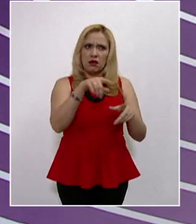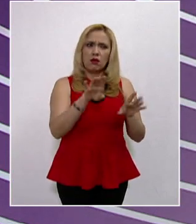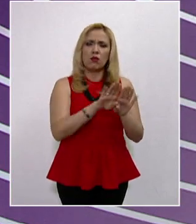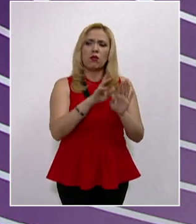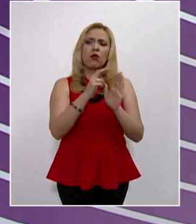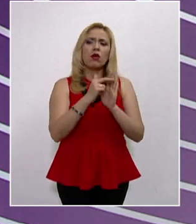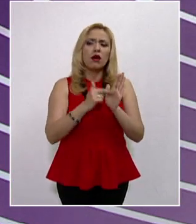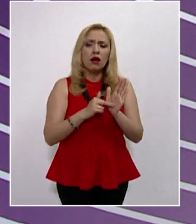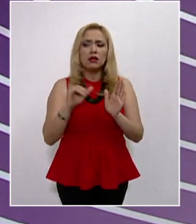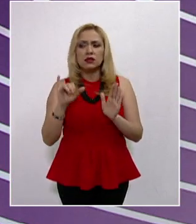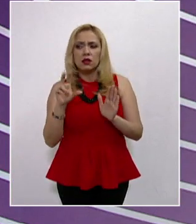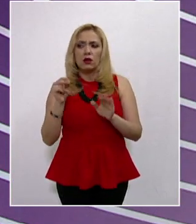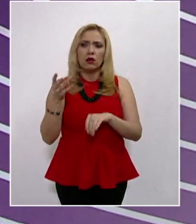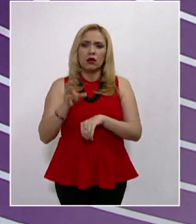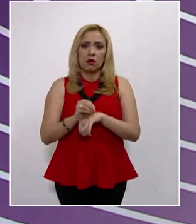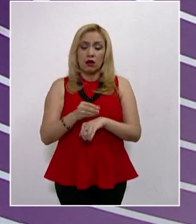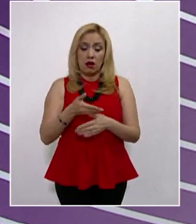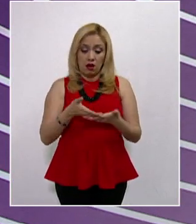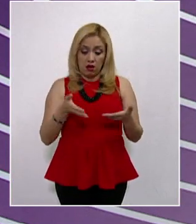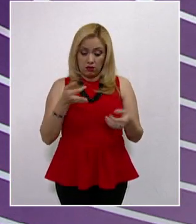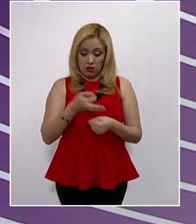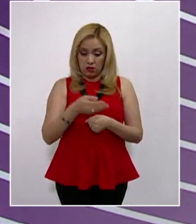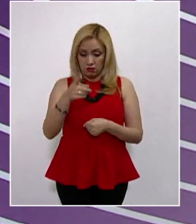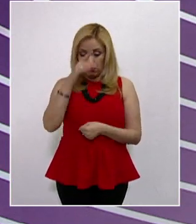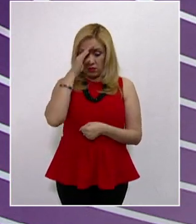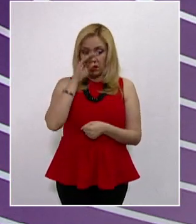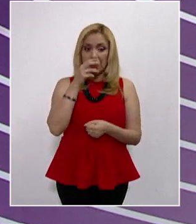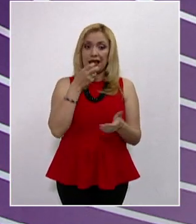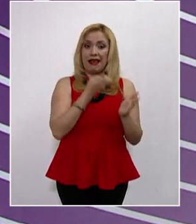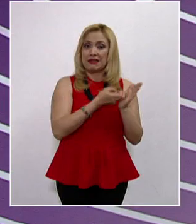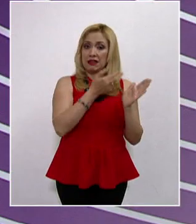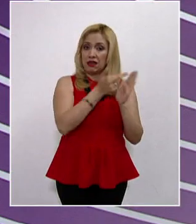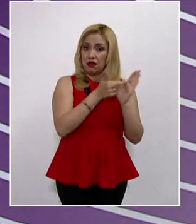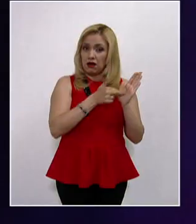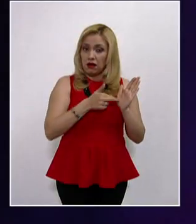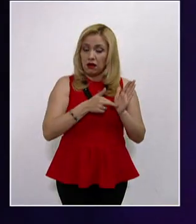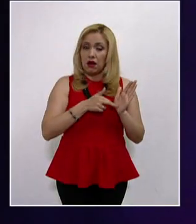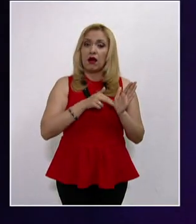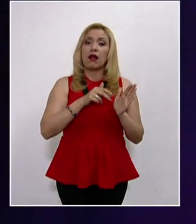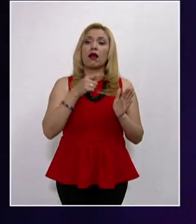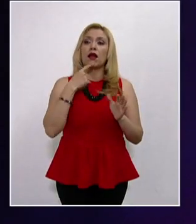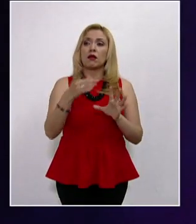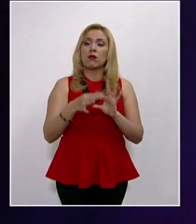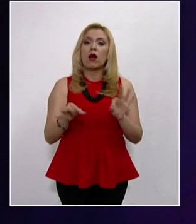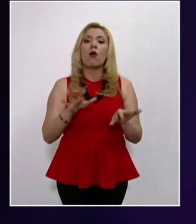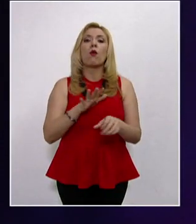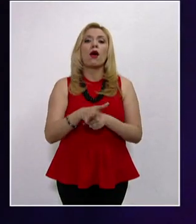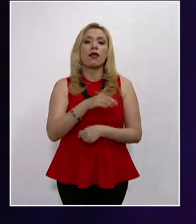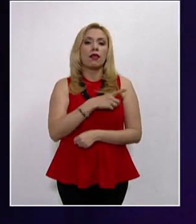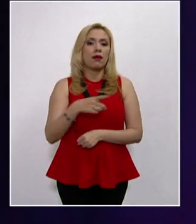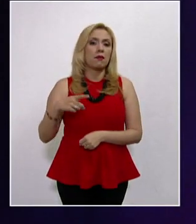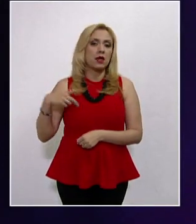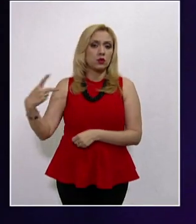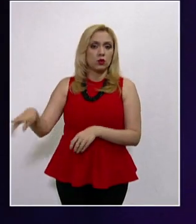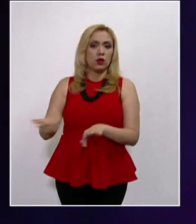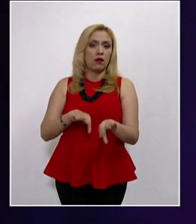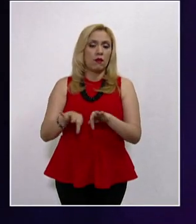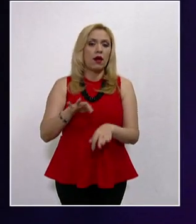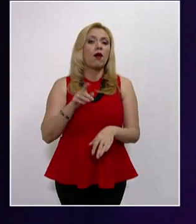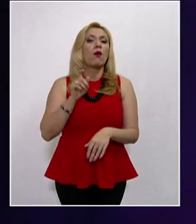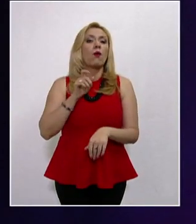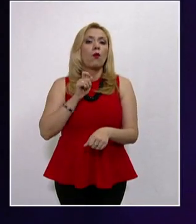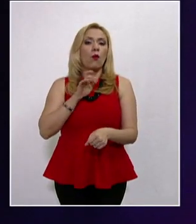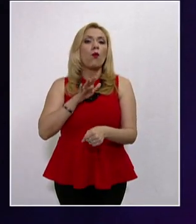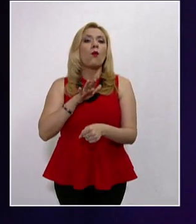sería, digamos, ese marco que especificaría cuál debe ser el funcionamiento de las Fuerzas